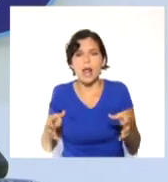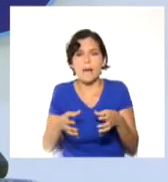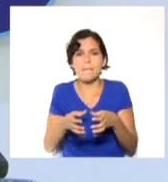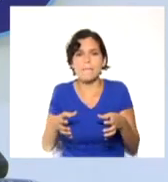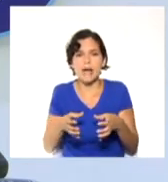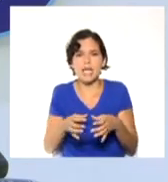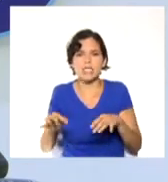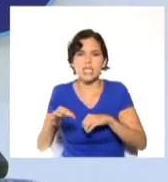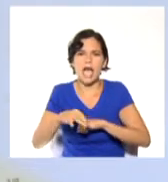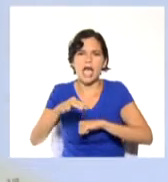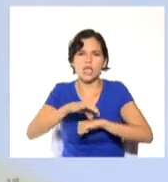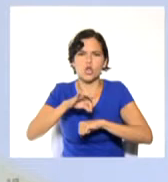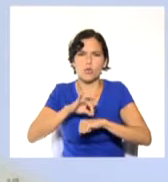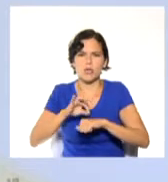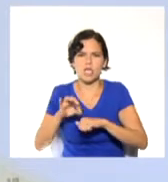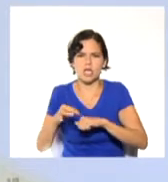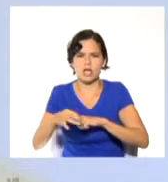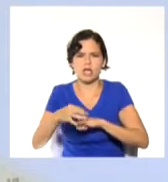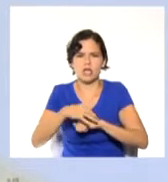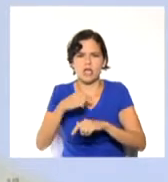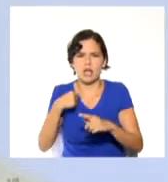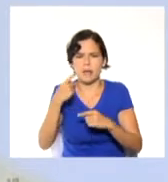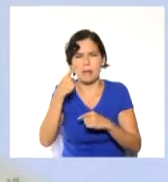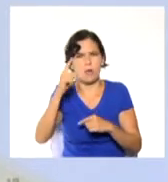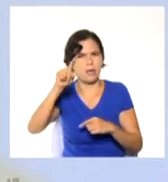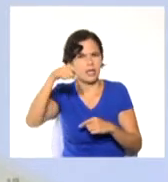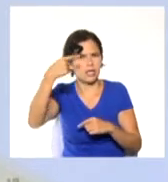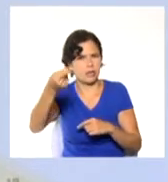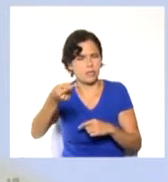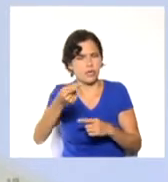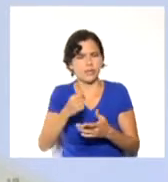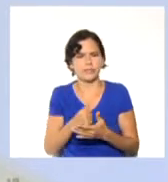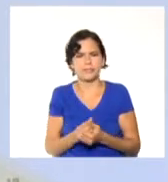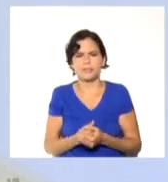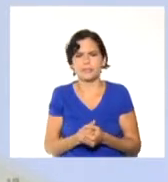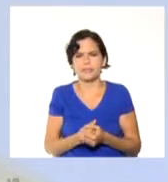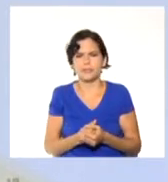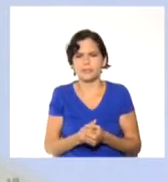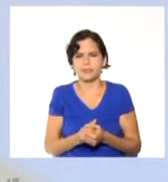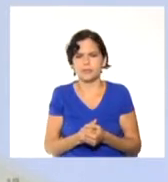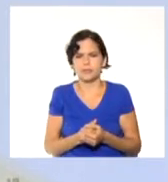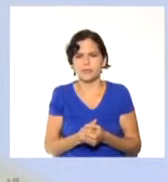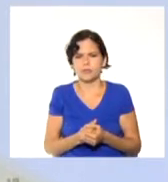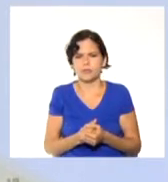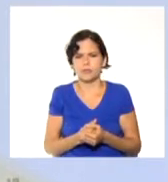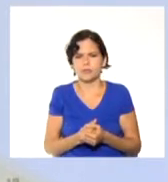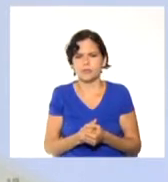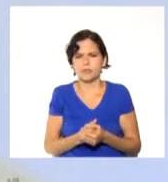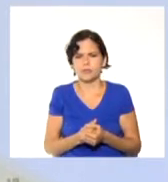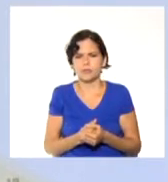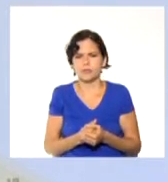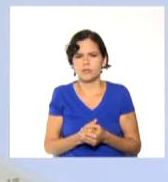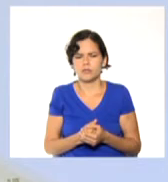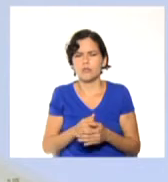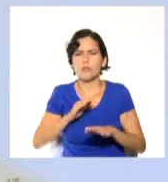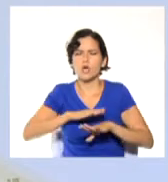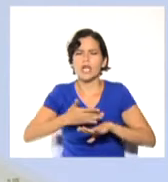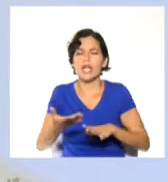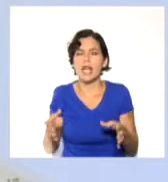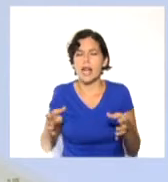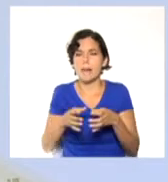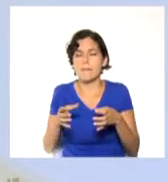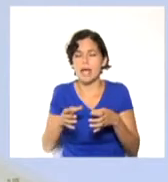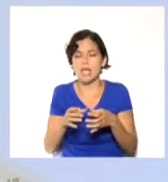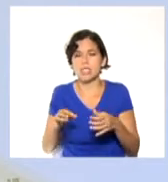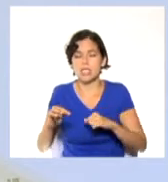¿sí? La masa atómica la vamos a ver próximamente en el próximo programa, porque la masa atómica